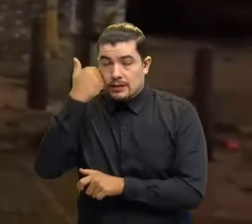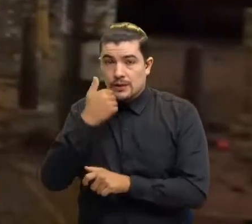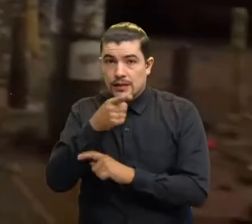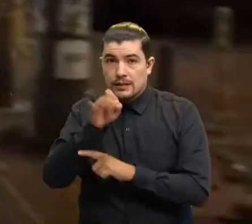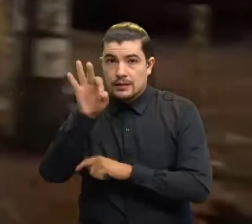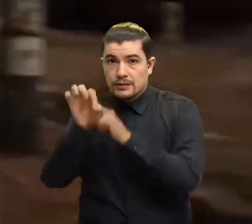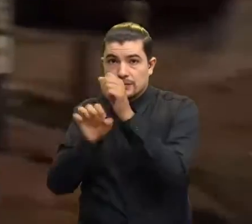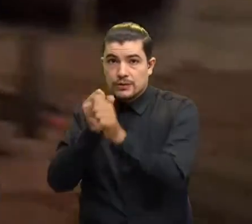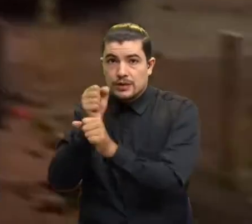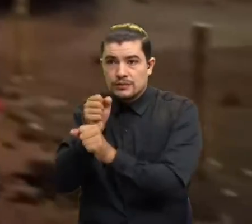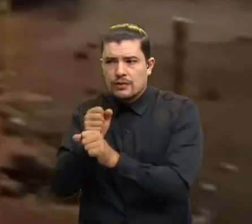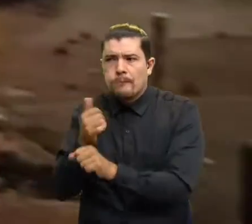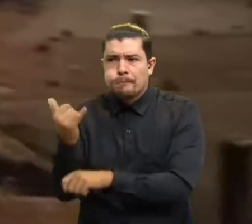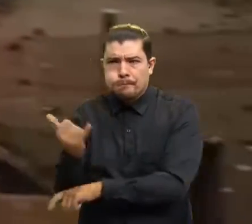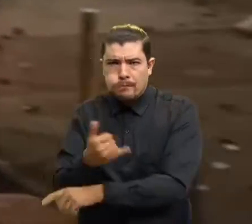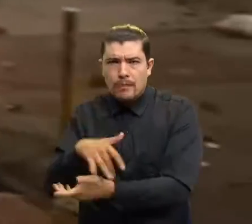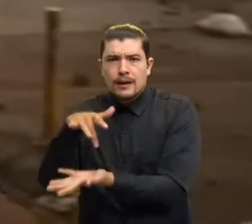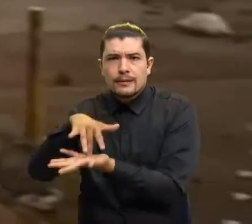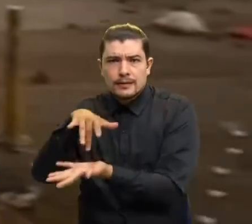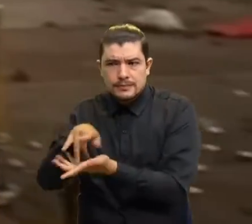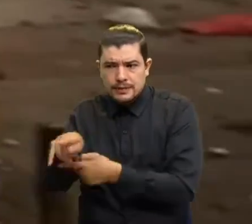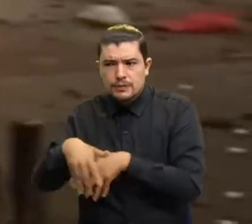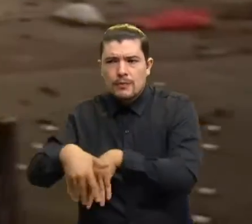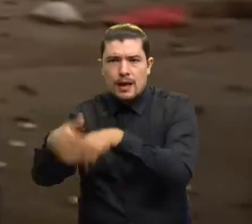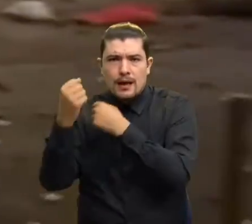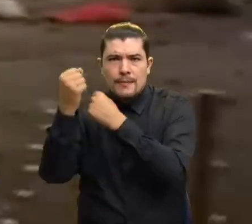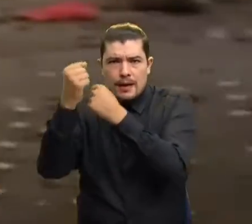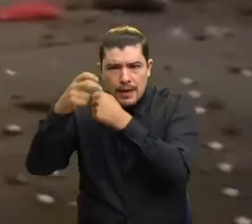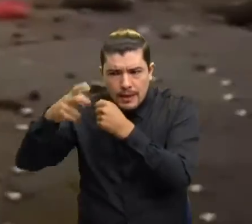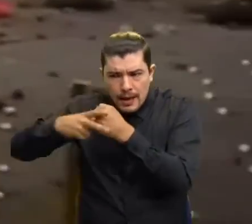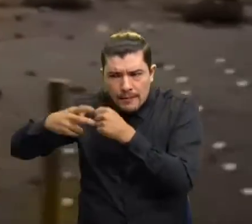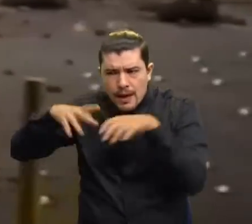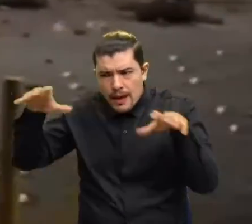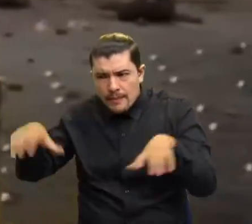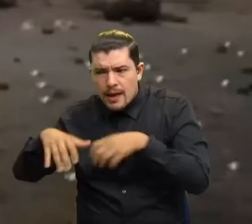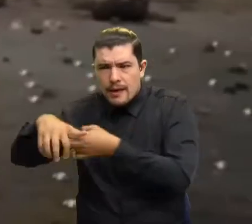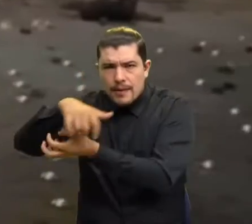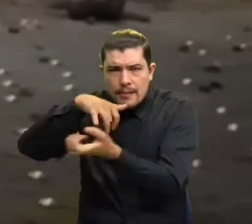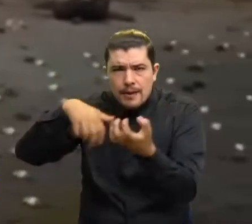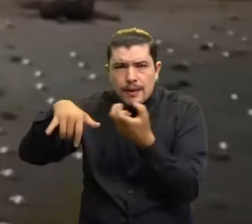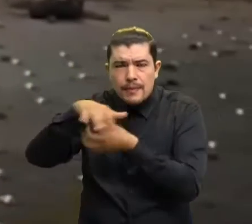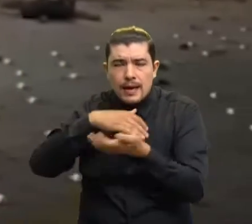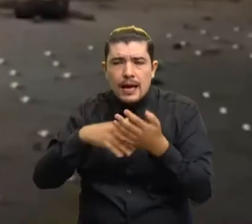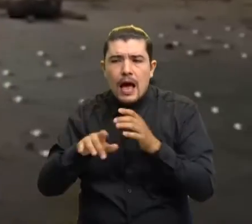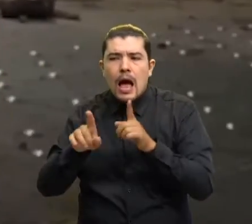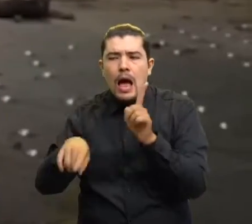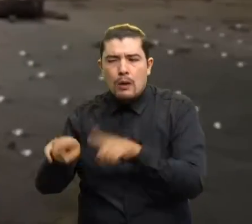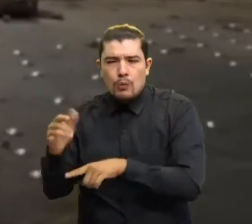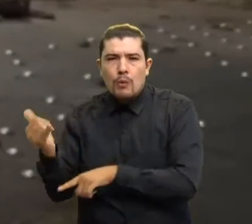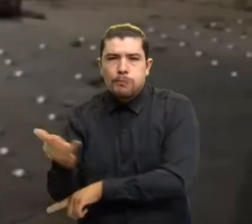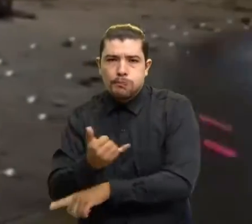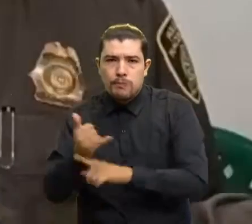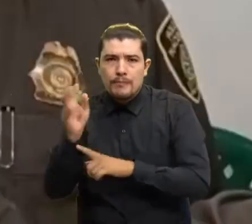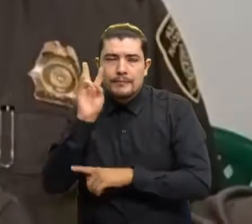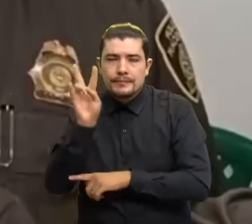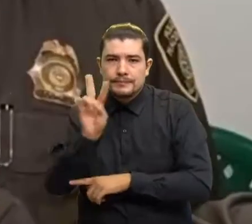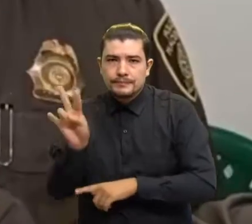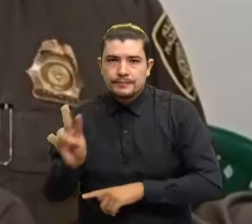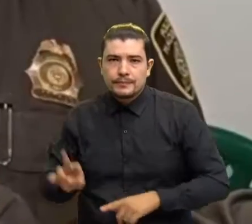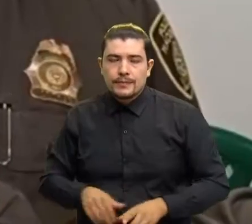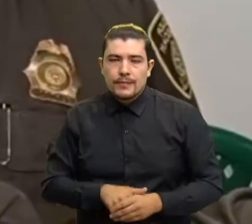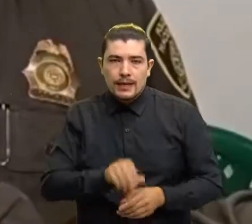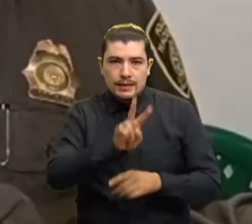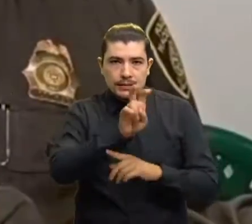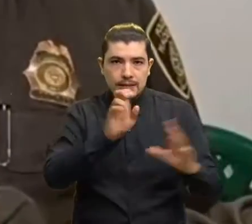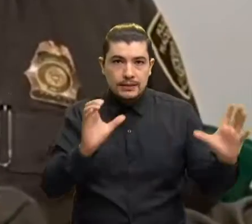fueron conducidos ante las autoridades competentes. Varios de ellos son venezolanos. Siendo las 7 de la noche aproximadamente,